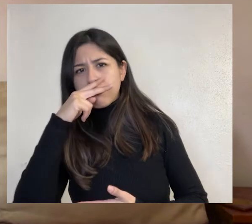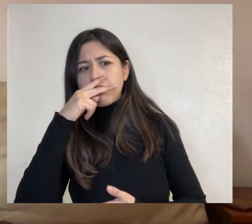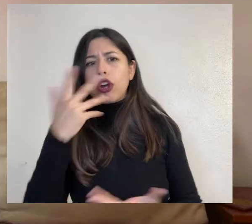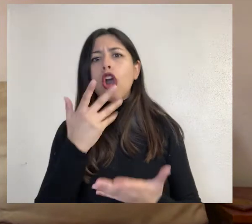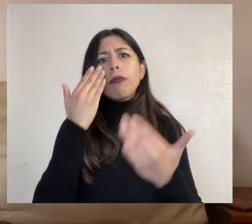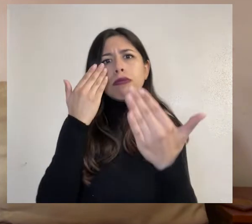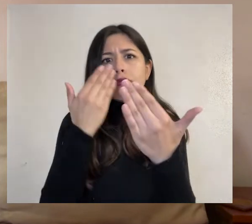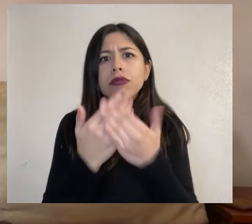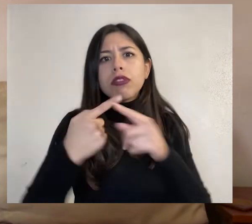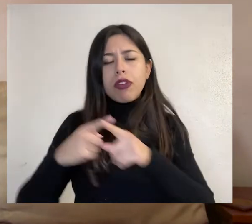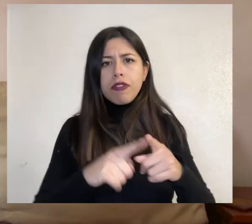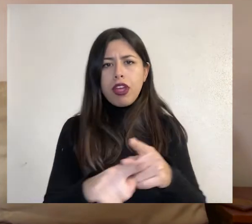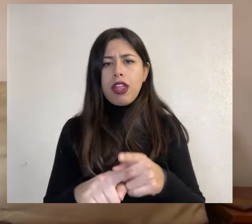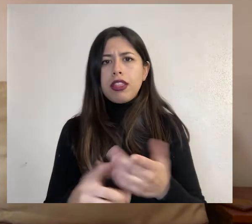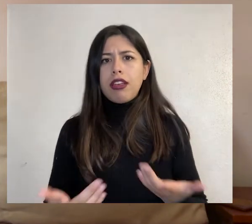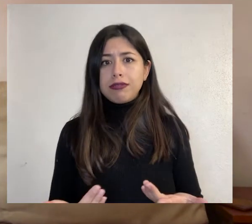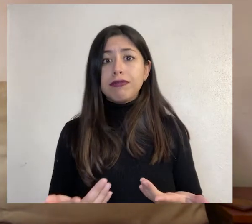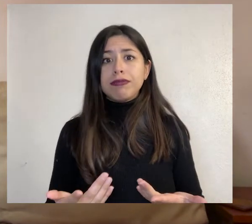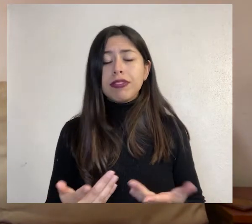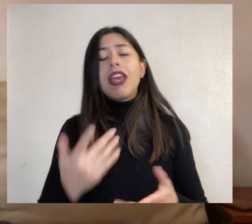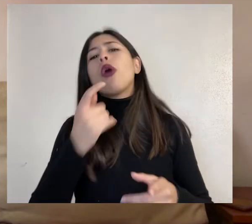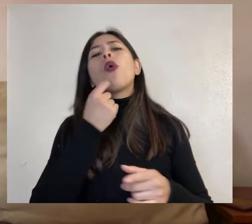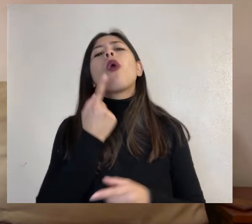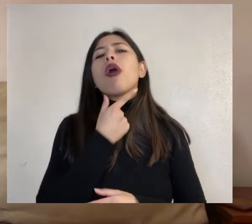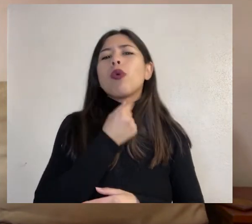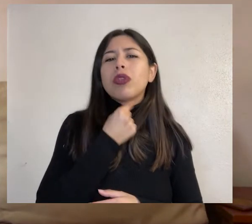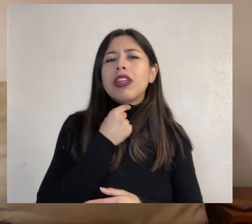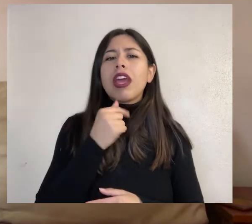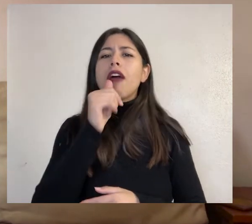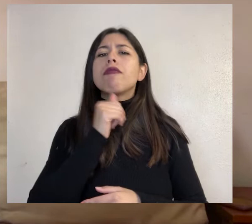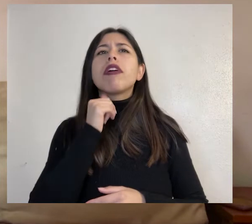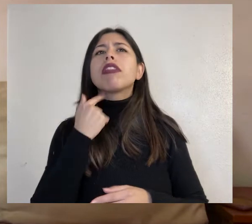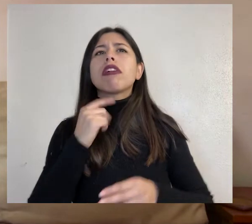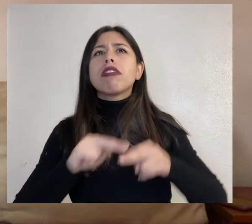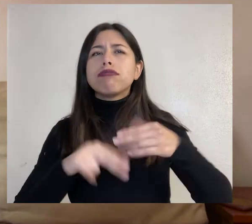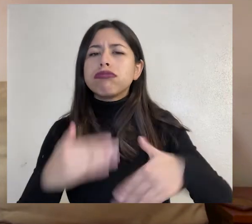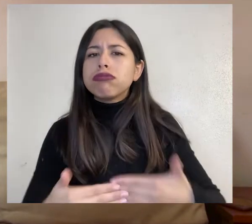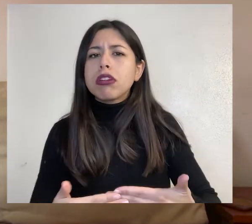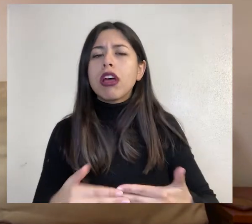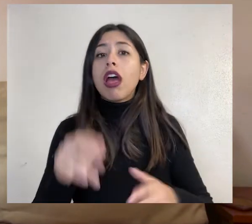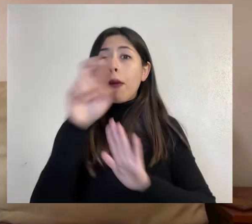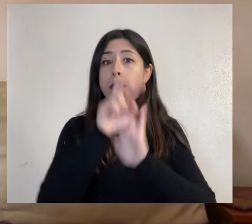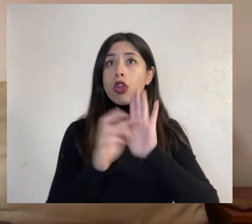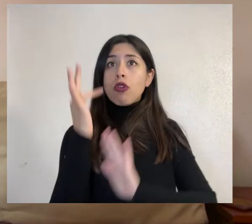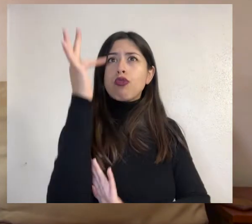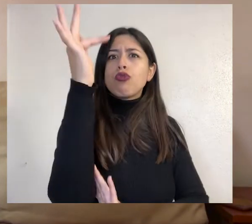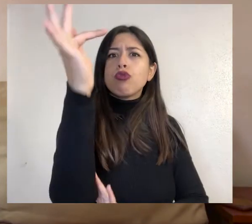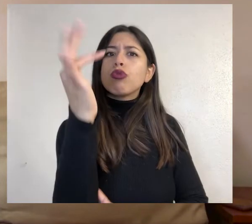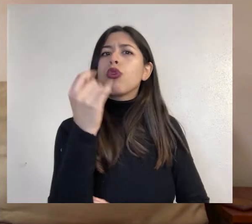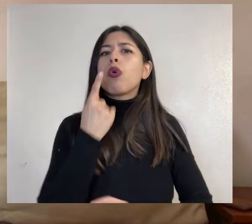o enfrentas las distintas situaciones, en qué aspecto te gustaría ir trabajando, qué es lo que te falta para tomar acciones, cuáles son tus